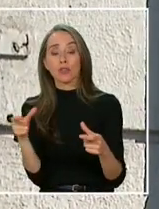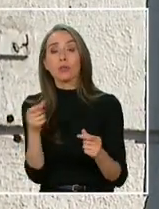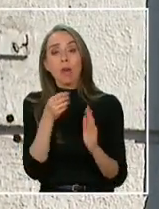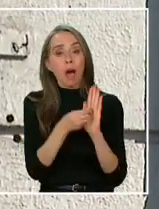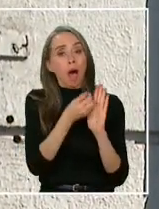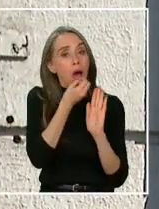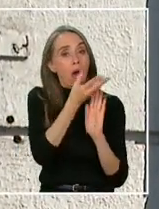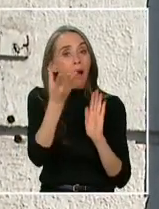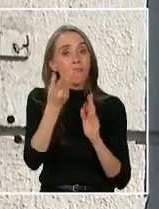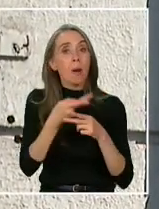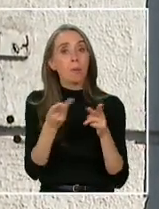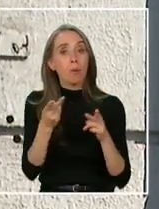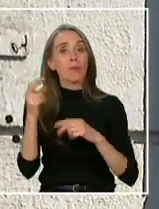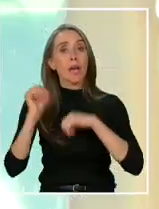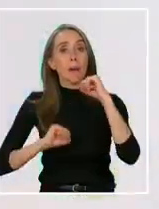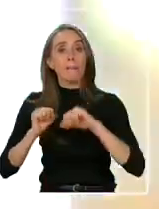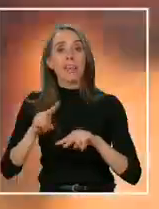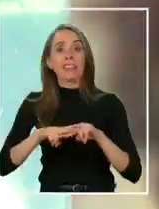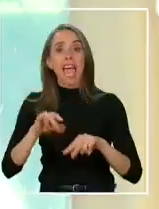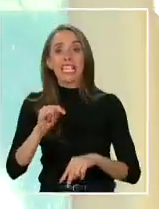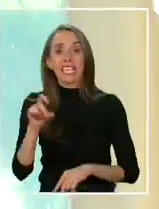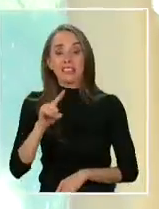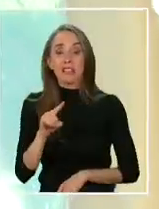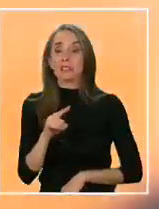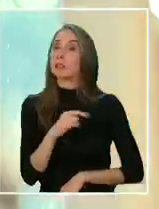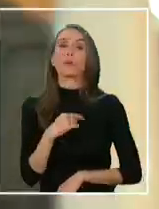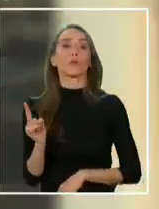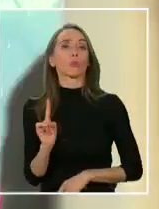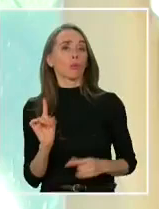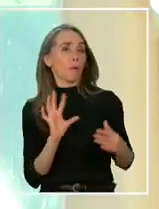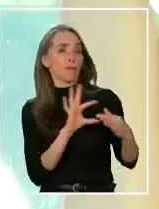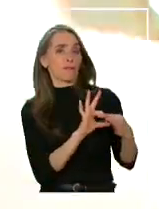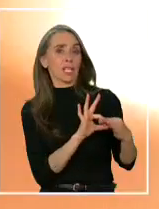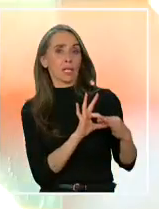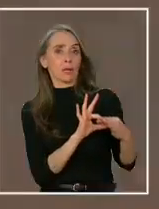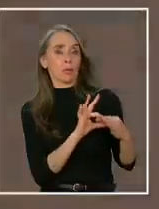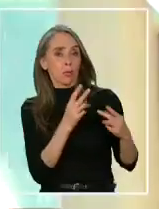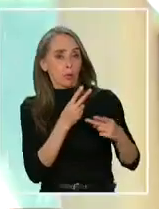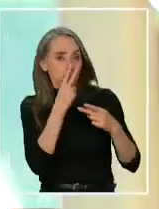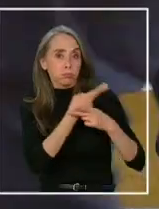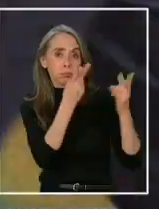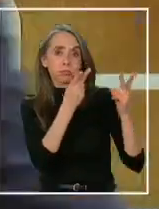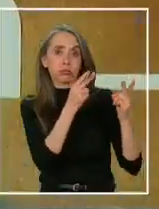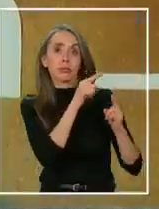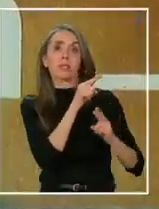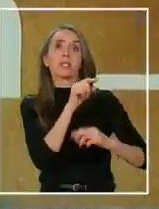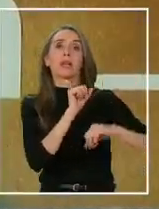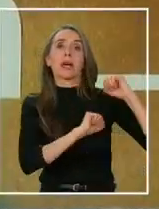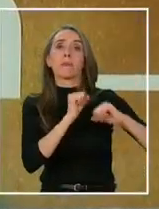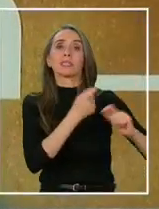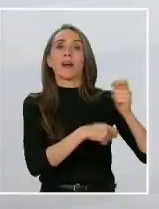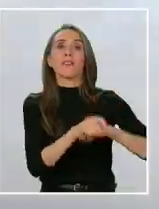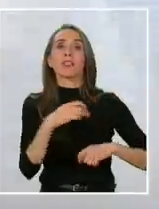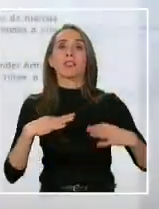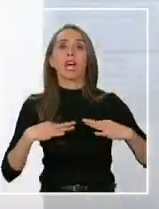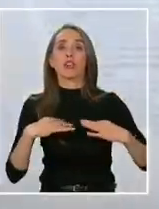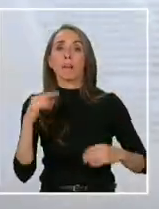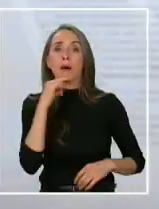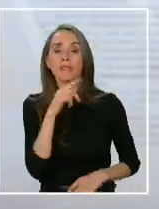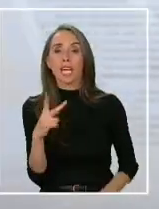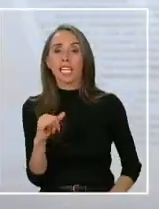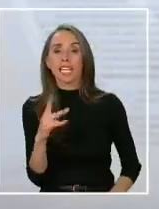pública, esta última compañía descartó cualquier vínculo con el escándalo de venta de ropa falsificada.